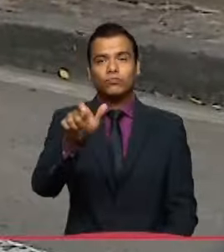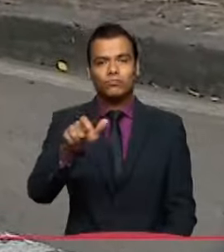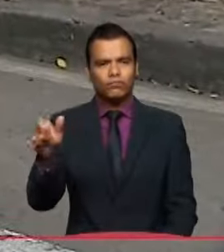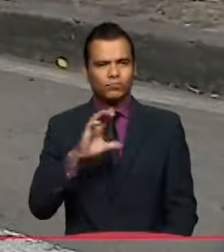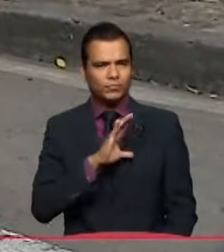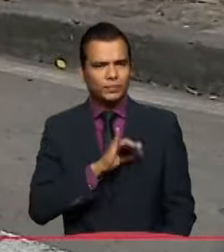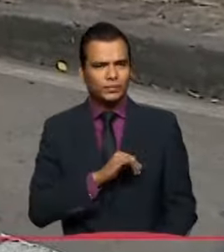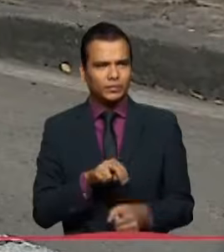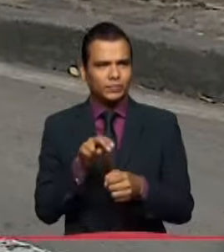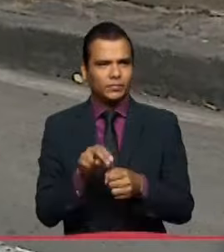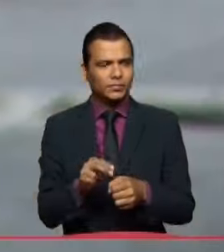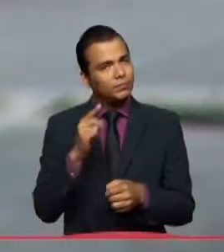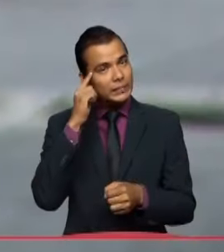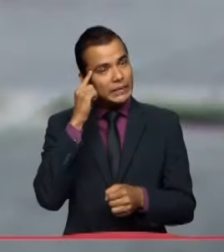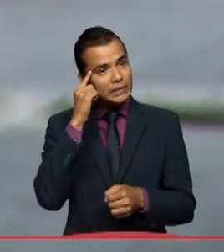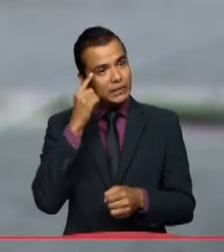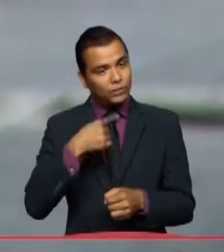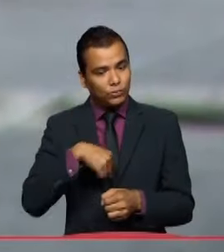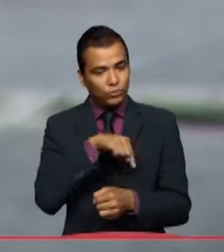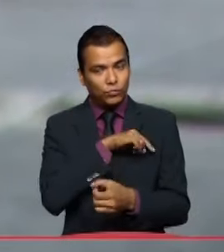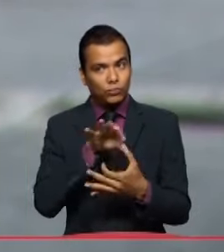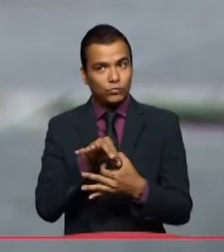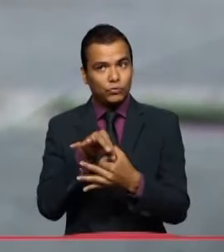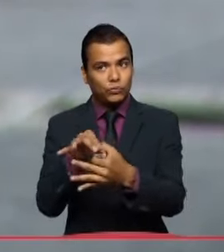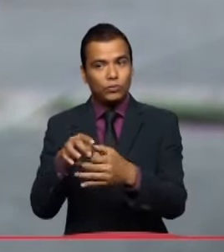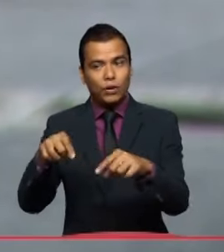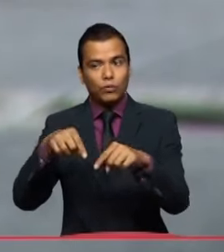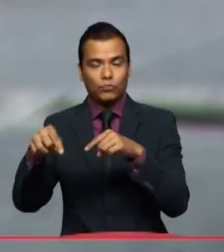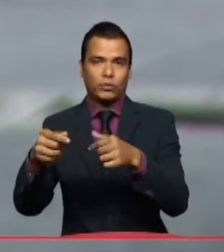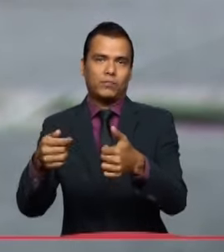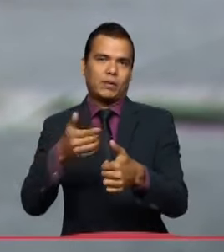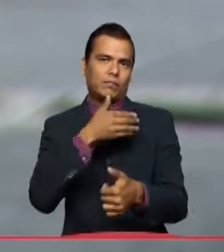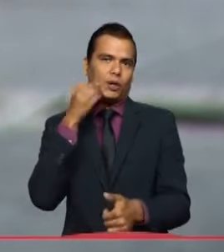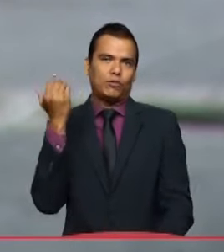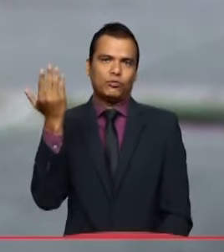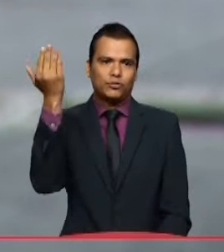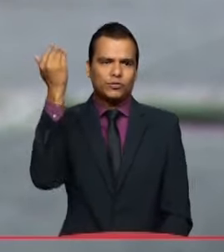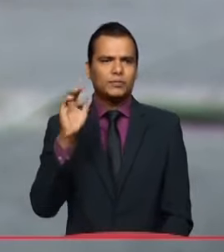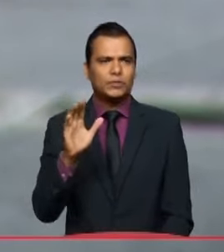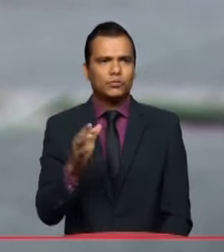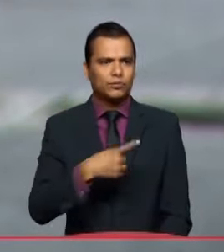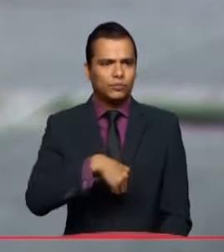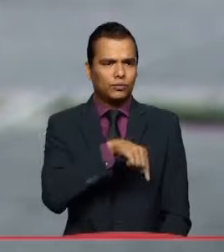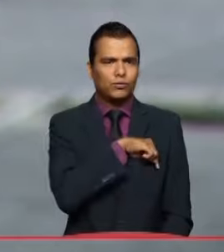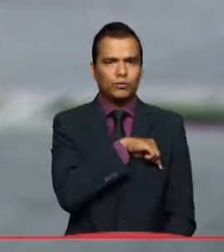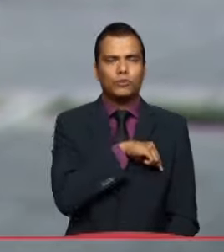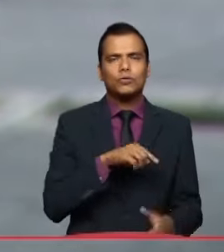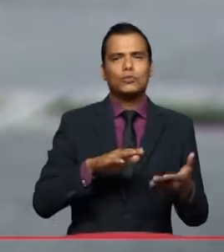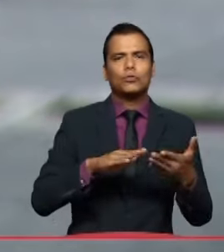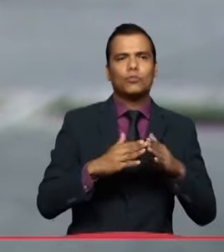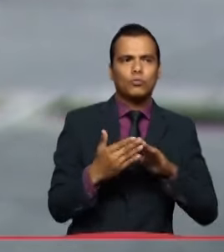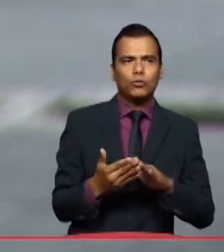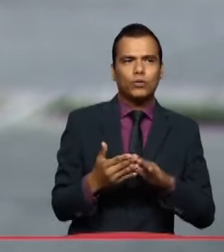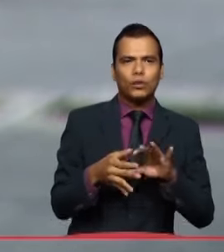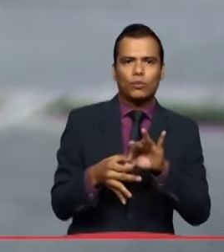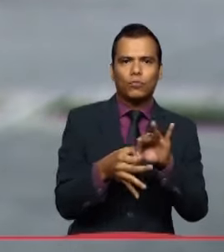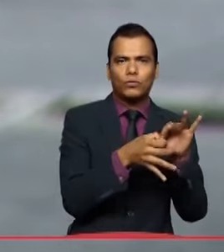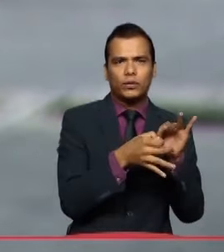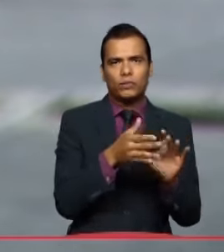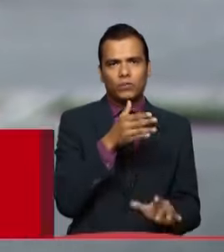cooperación con las autoridades. Pues si no hubiera habido la unión de los vecinos, de los comerciantes y de los artesanos,